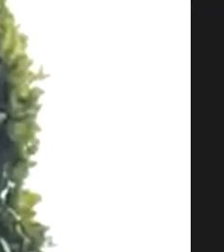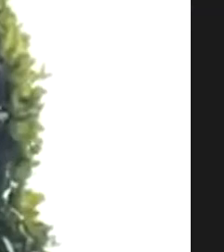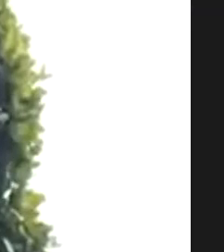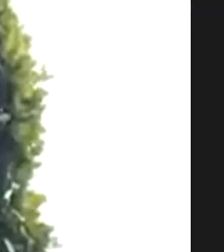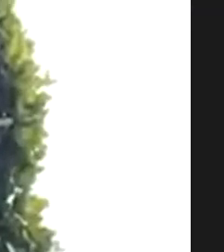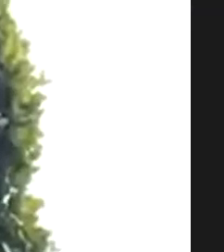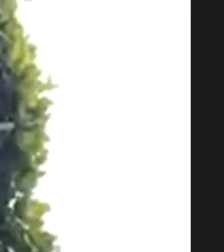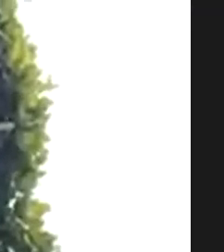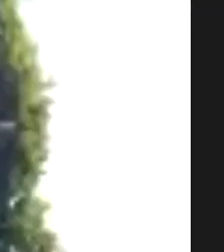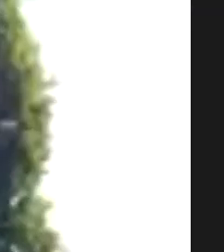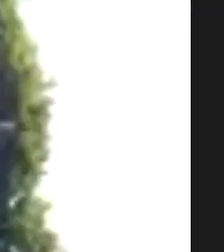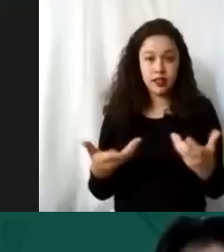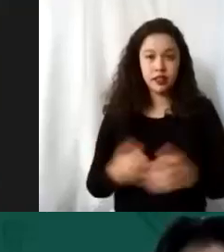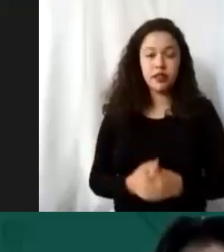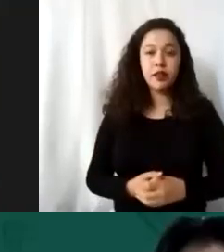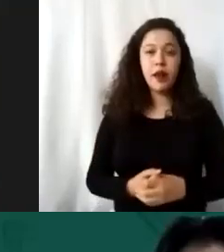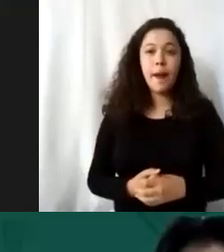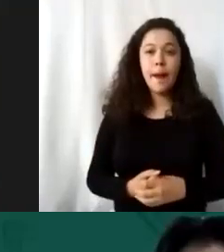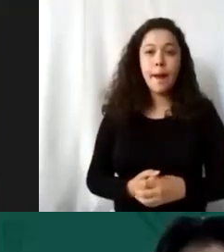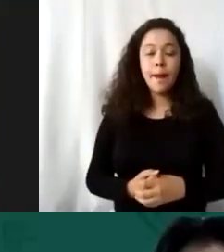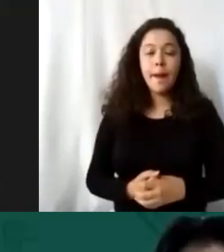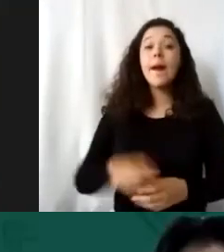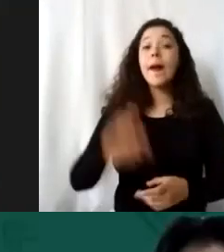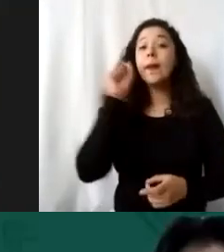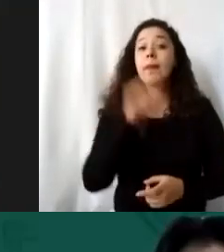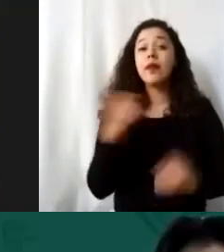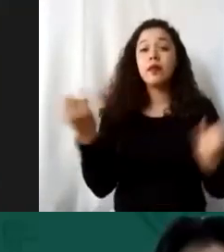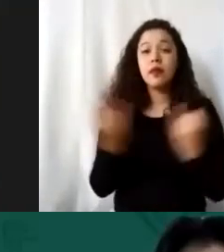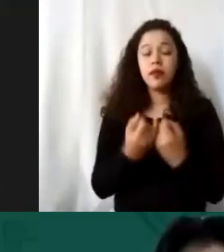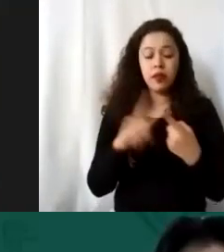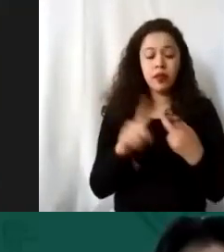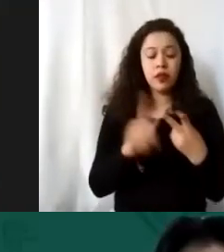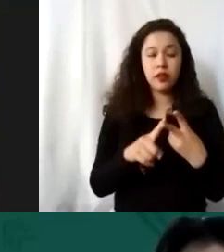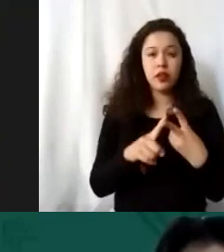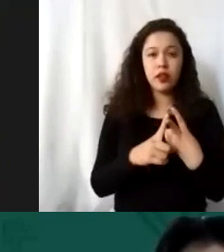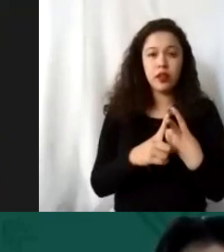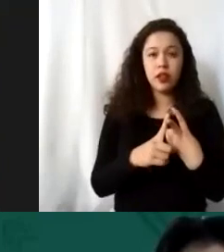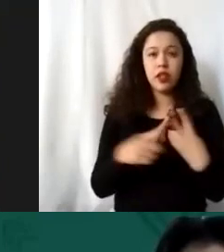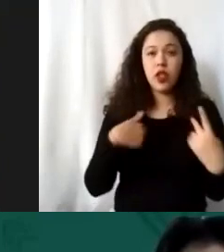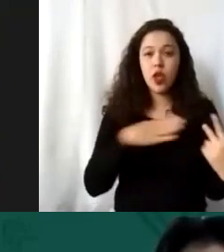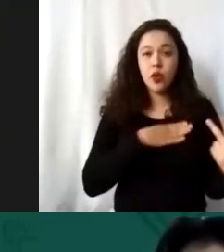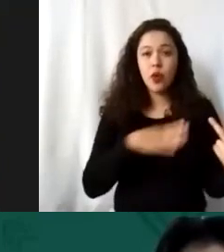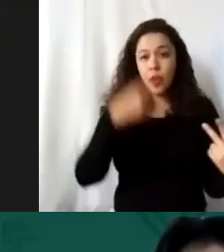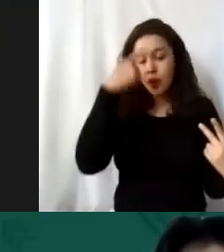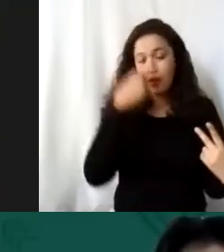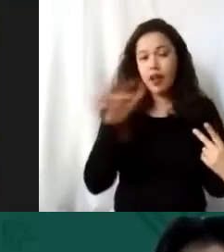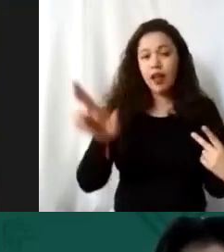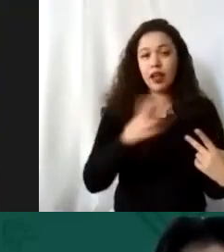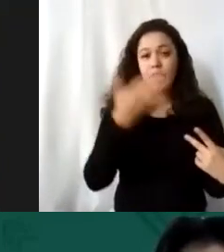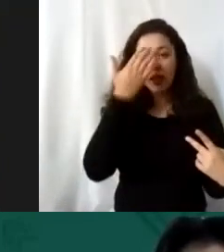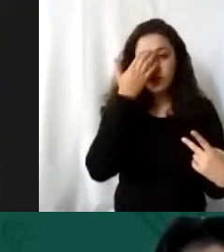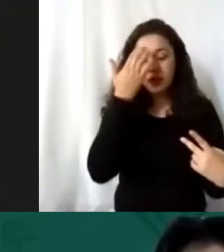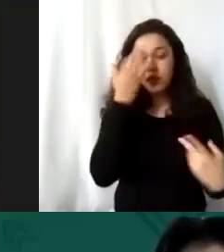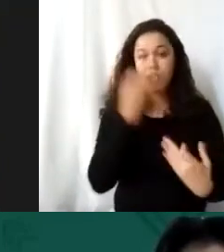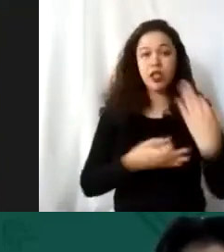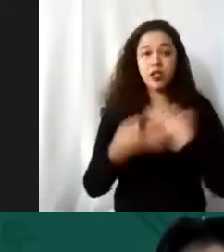trabajadores sociales. También me parece que esto es muy bueno para hacer un reconocimiento a todos los que